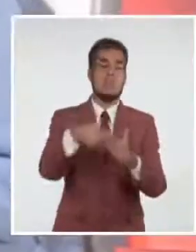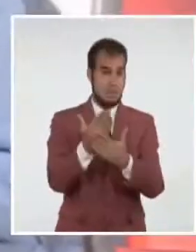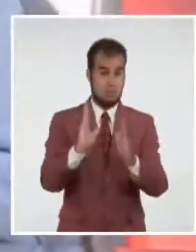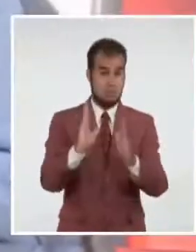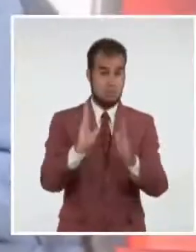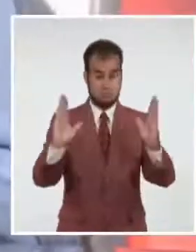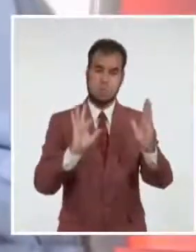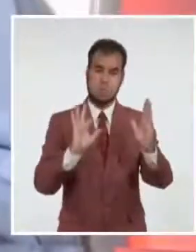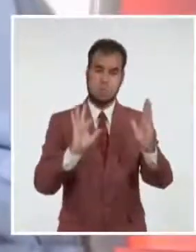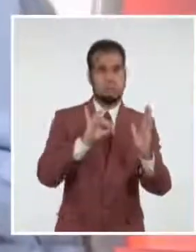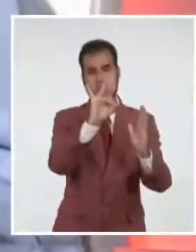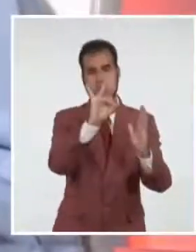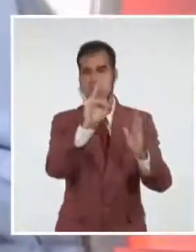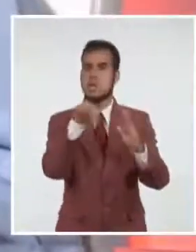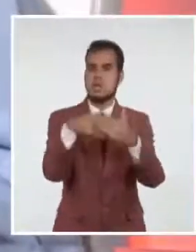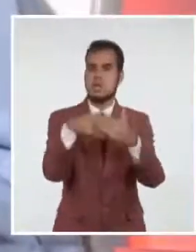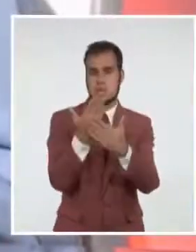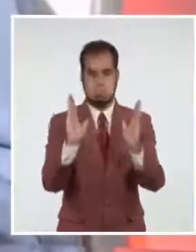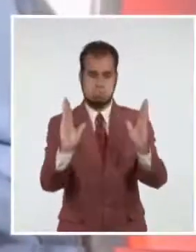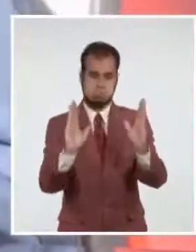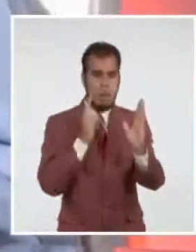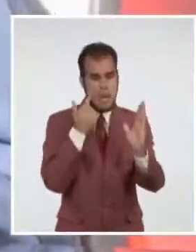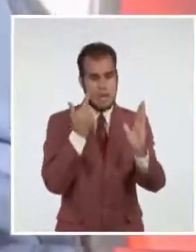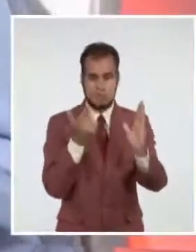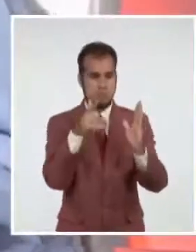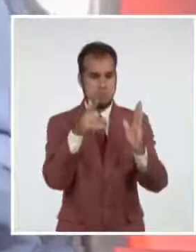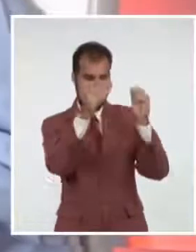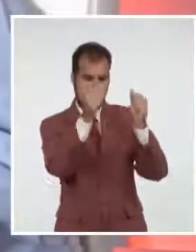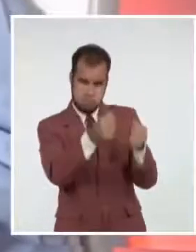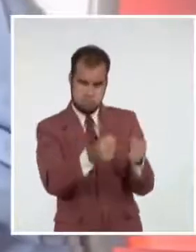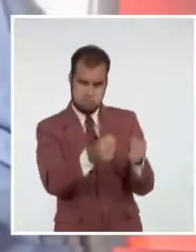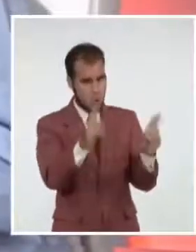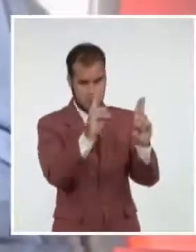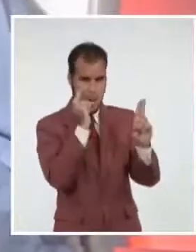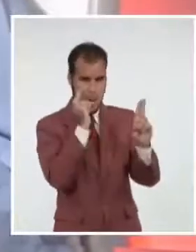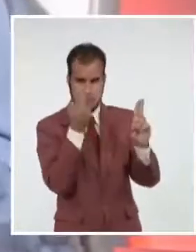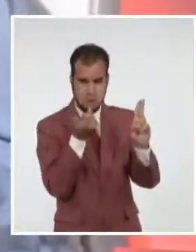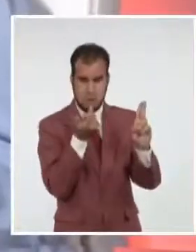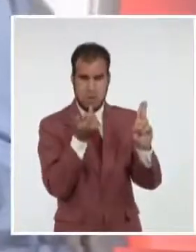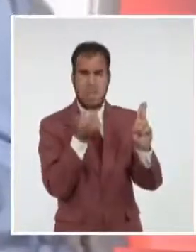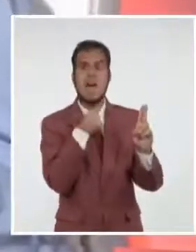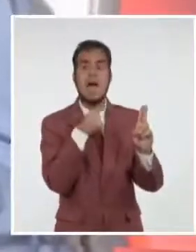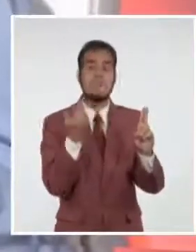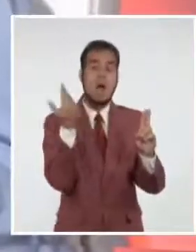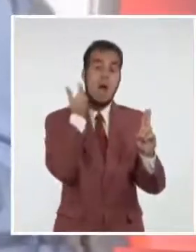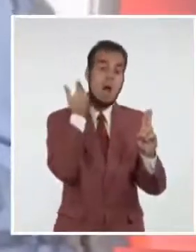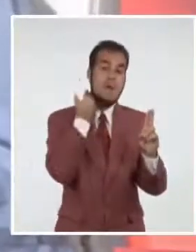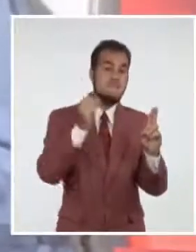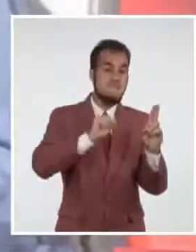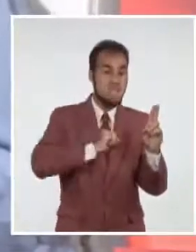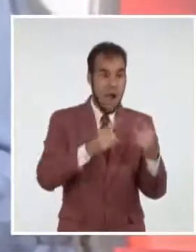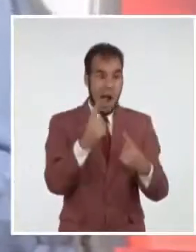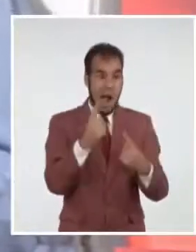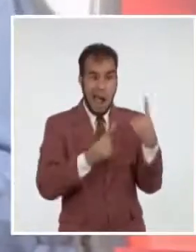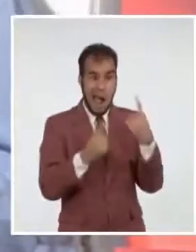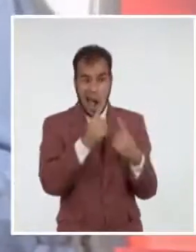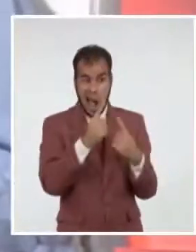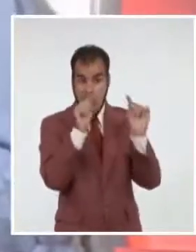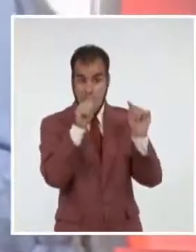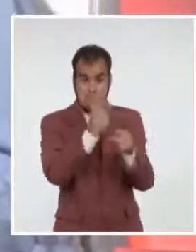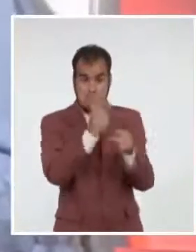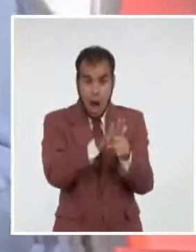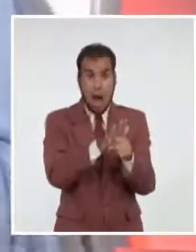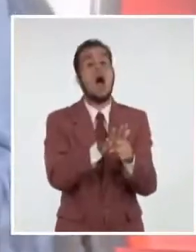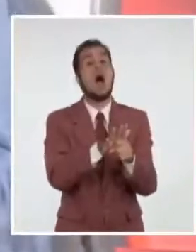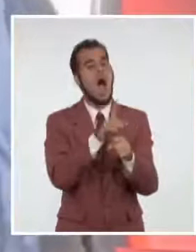esos 7 días aparece algún síntoma, ya, es un sospechoso y sigue el protocolo para el sospechoso.